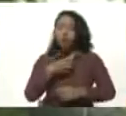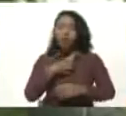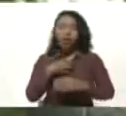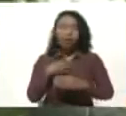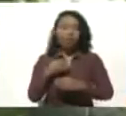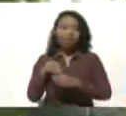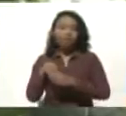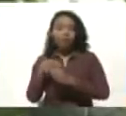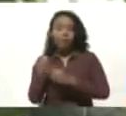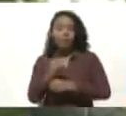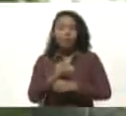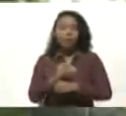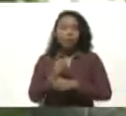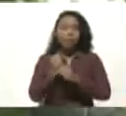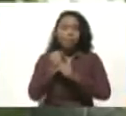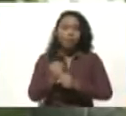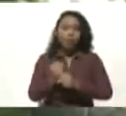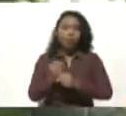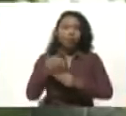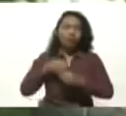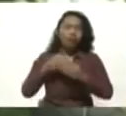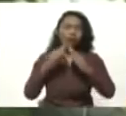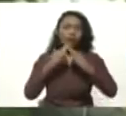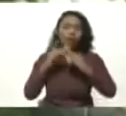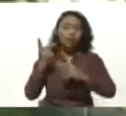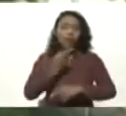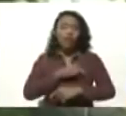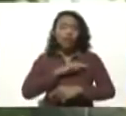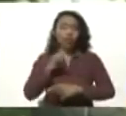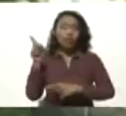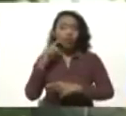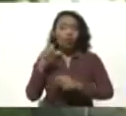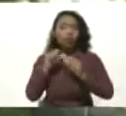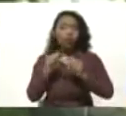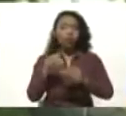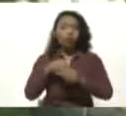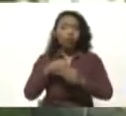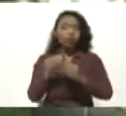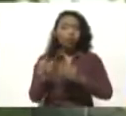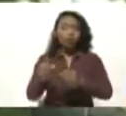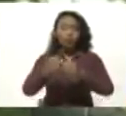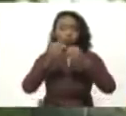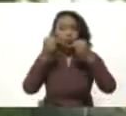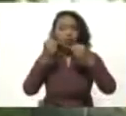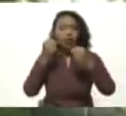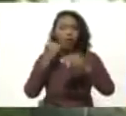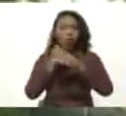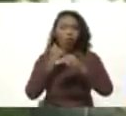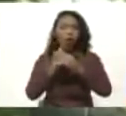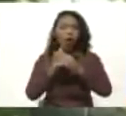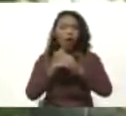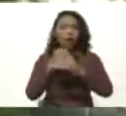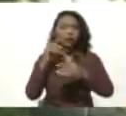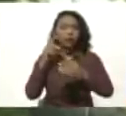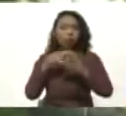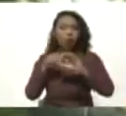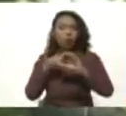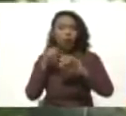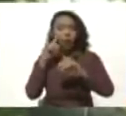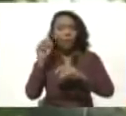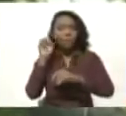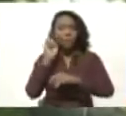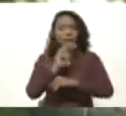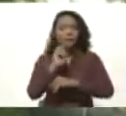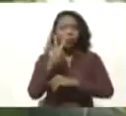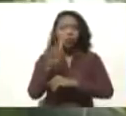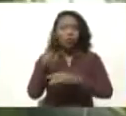La prisión domiciliaria fue una farsa, ya que siempre permanecí encerrado igual que en prisión y vigilado las 24 horas